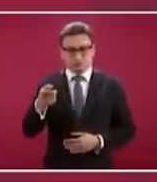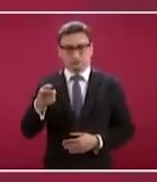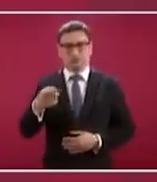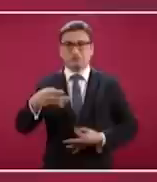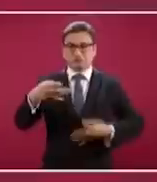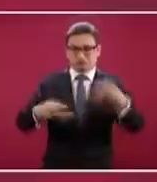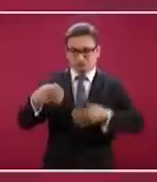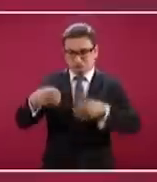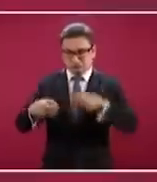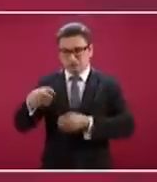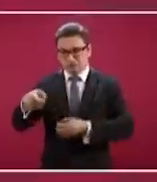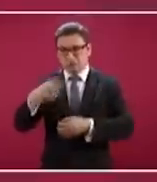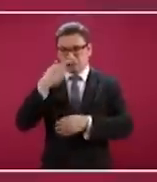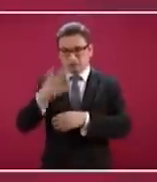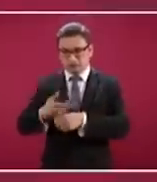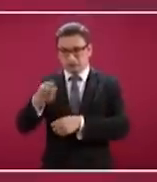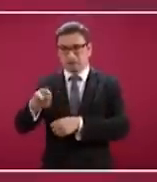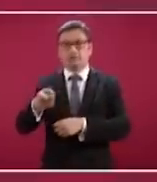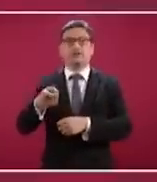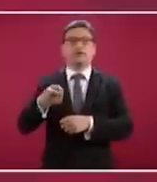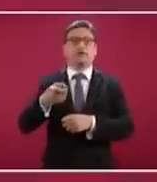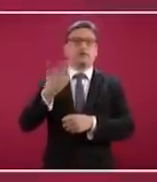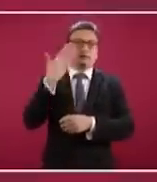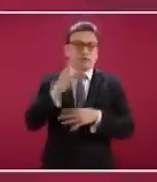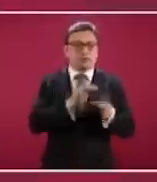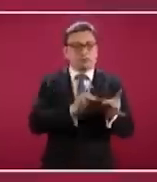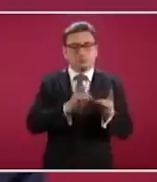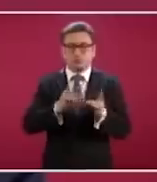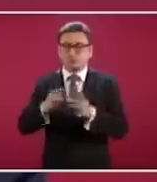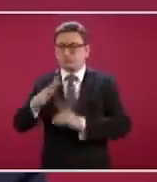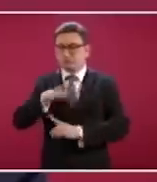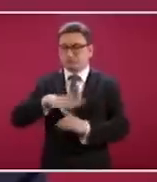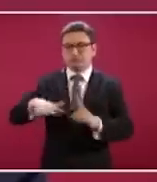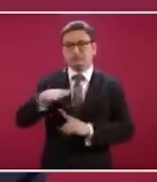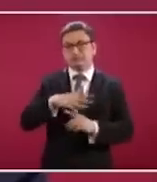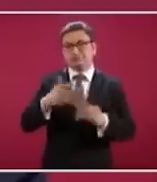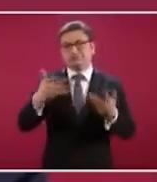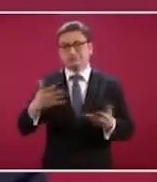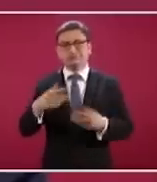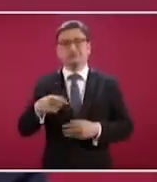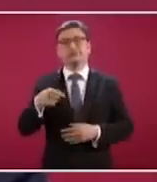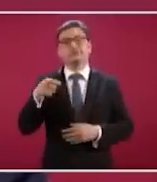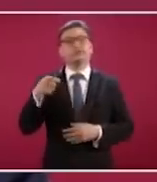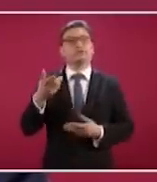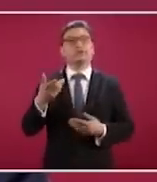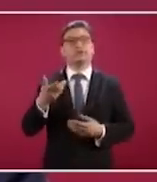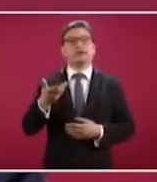y hay antecedentes de que no se le